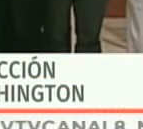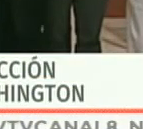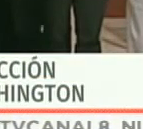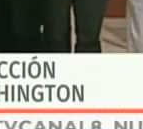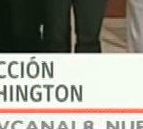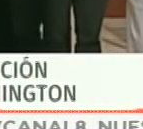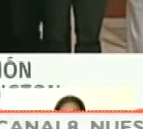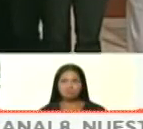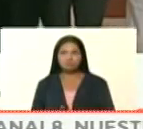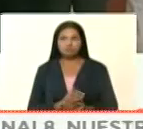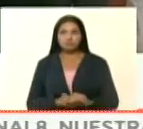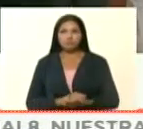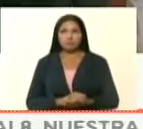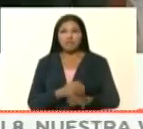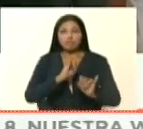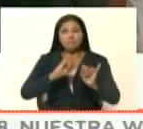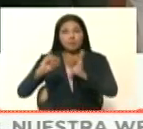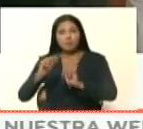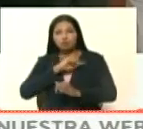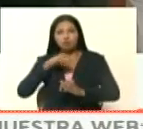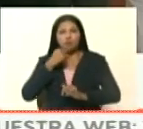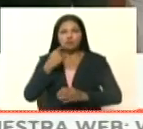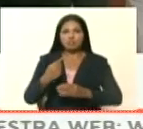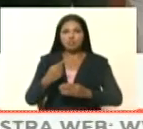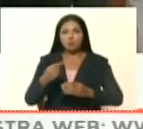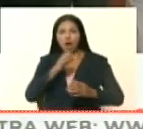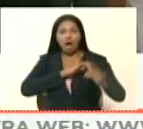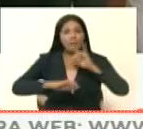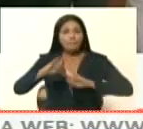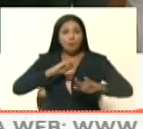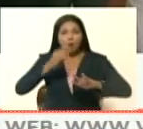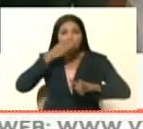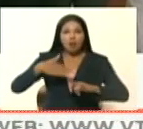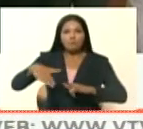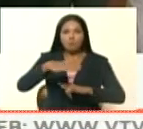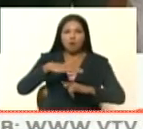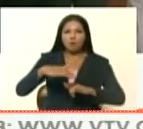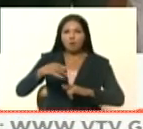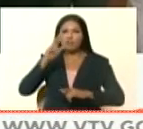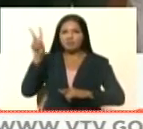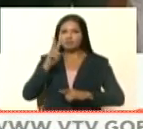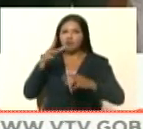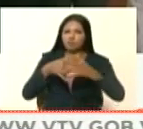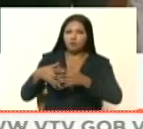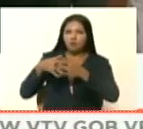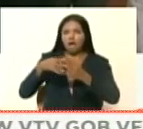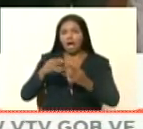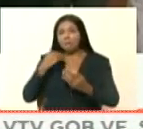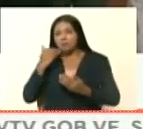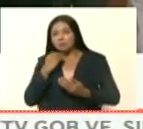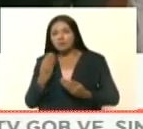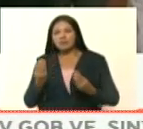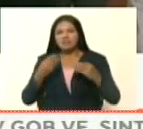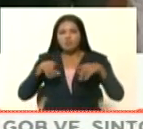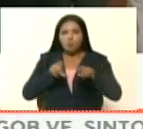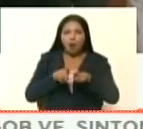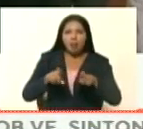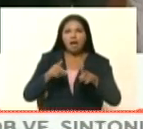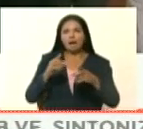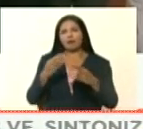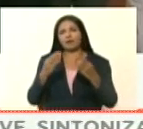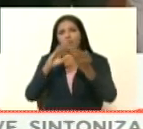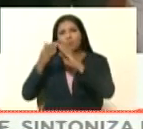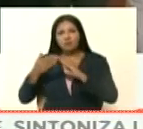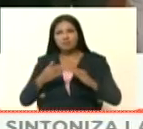amor al pueblo de Venezuela, del pueblo de Estados Unidos, es por amor a nuestros vecinos, a nuestras comunidades, pero también por amor a